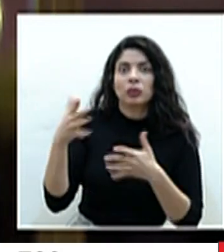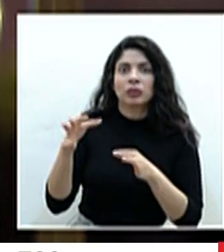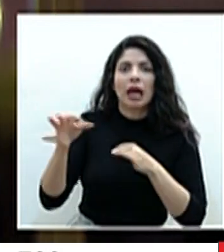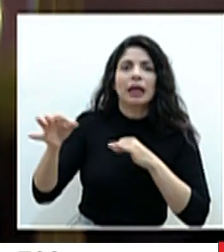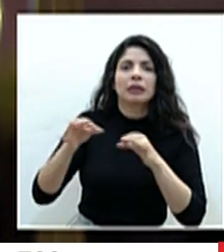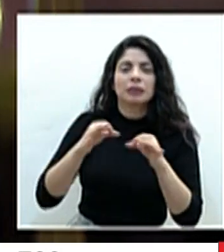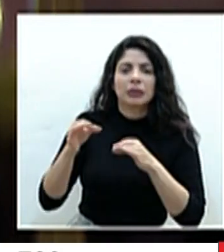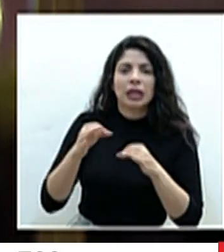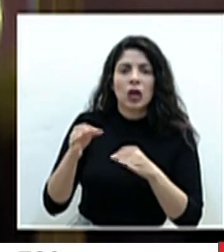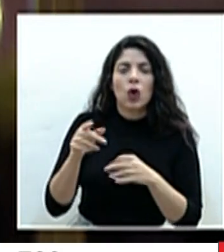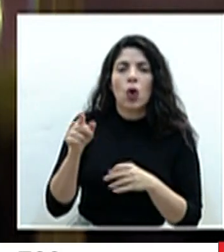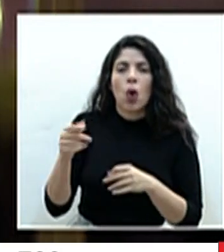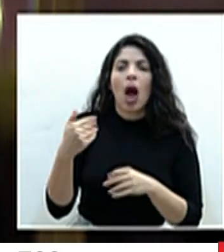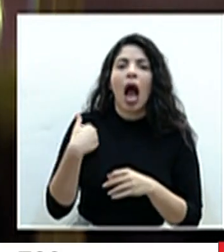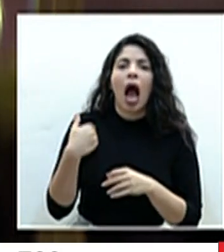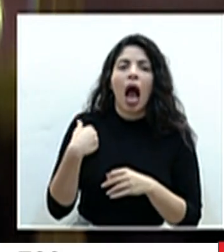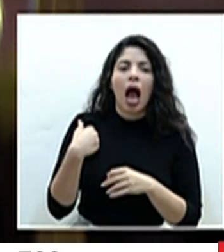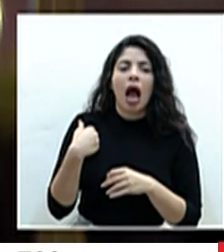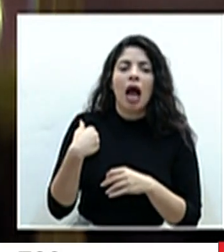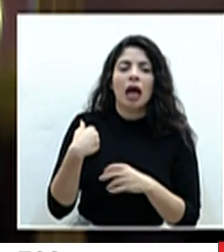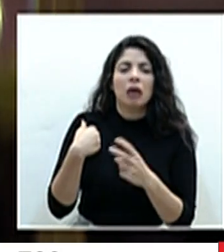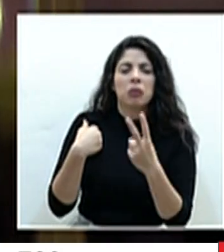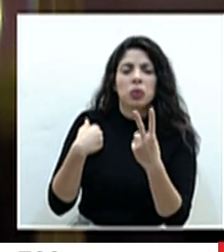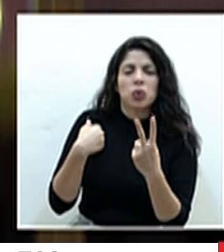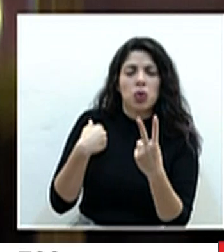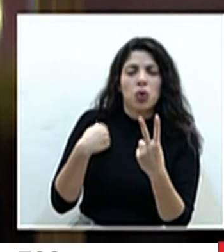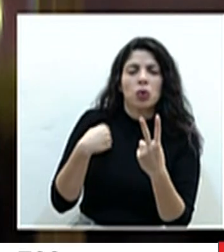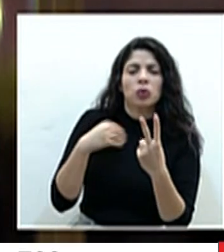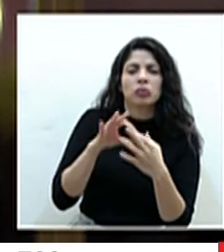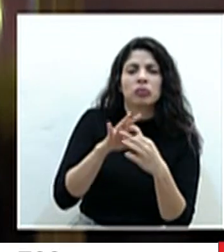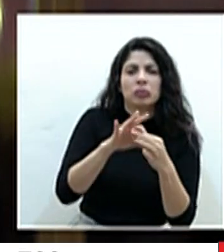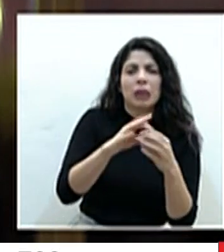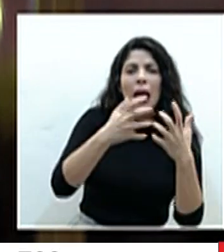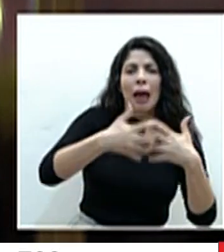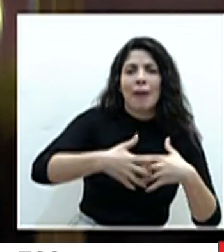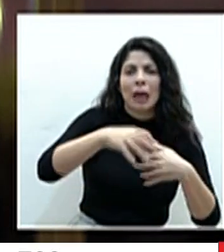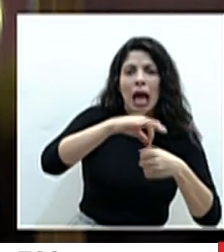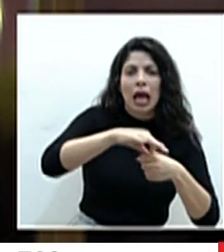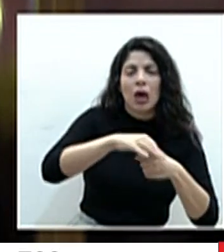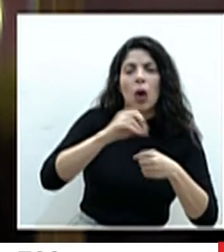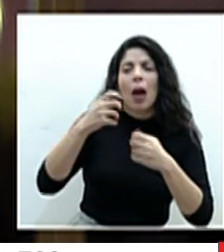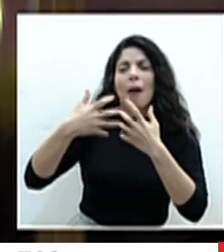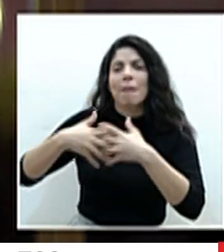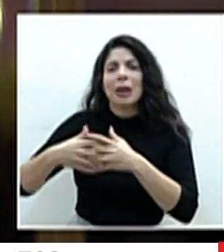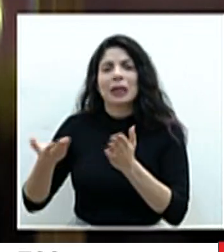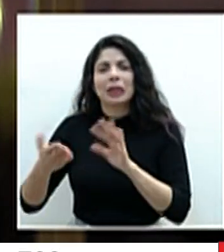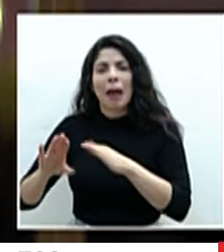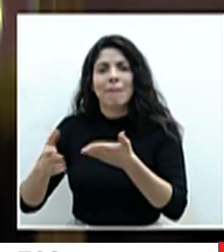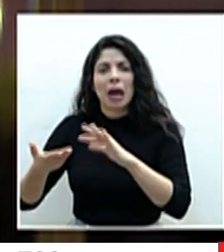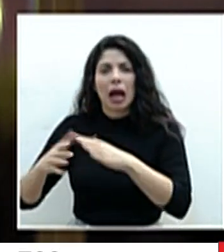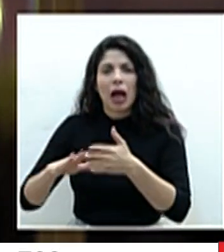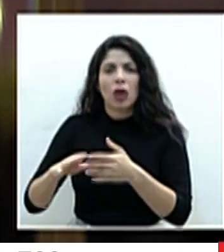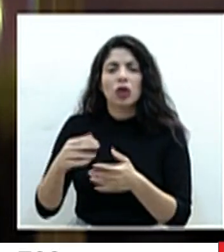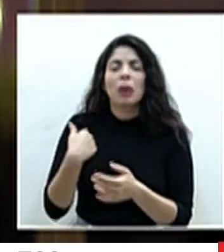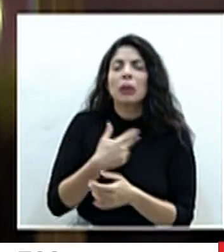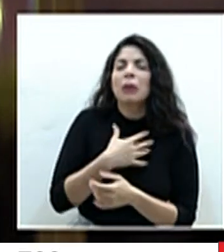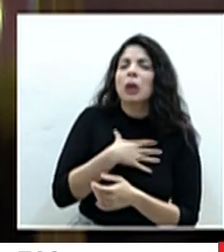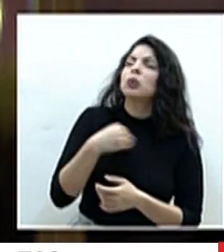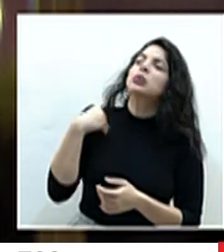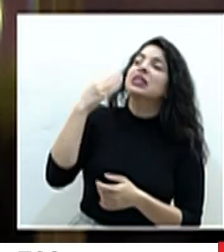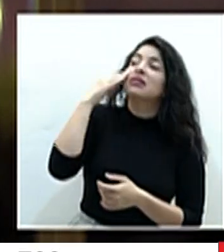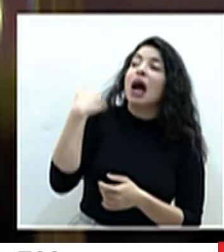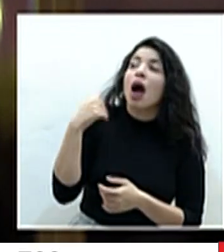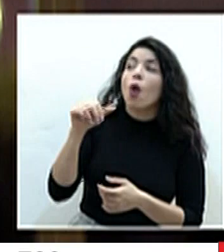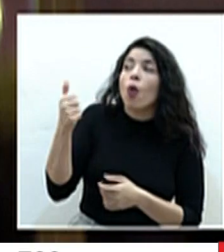que hay un par ligados a empresas agrícolas y empacadores, pero nos gustaría saber si hay algún